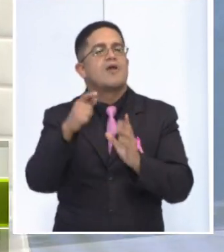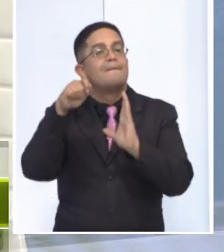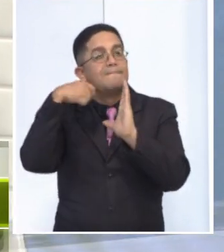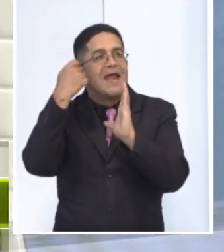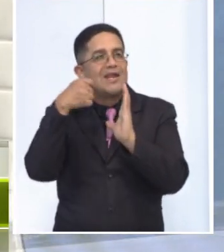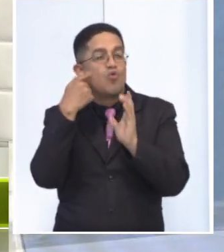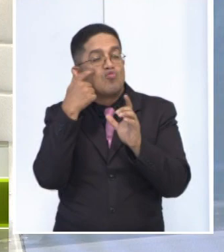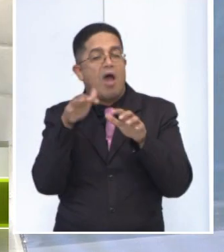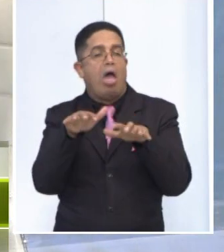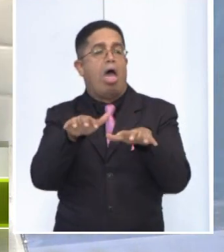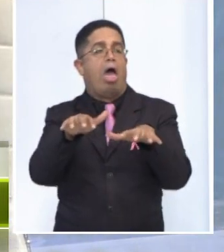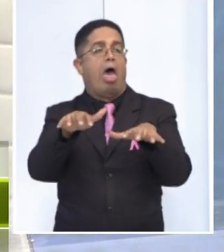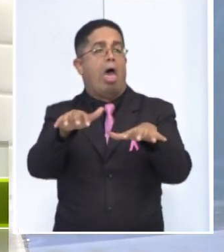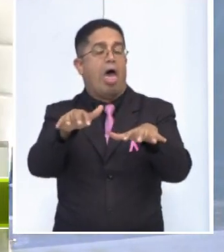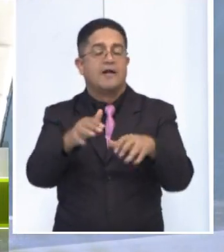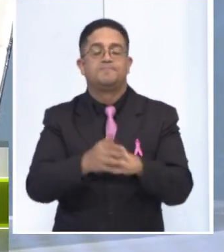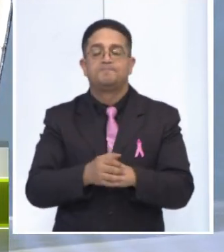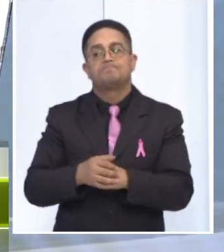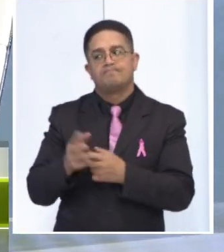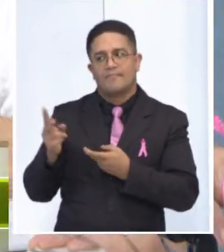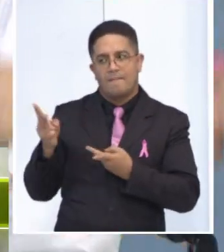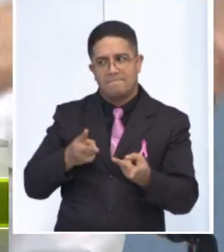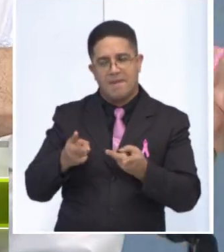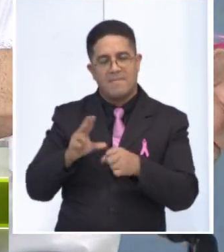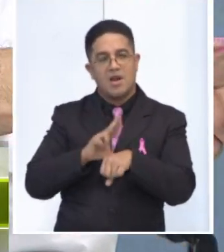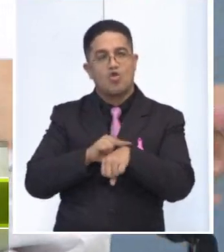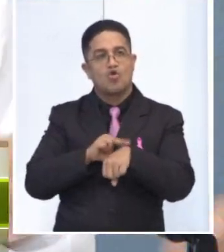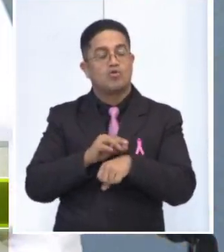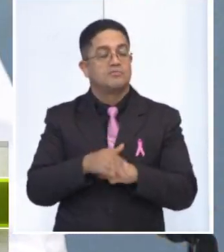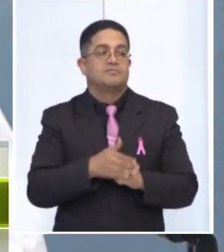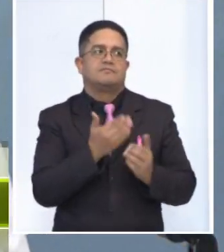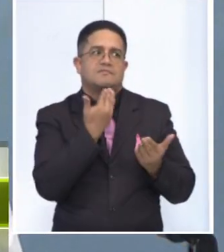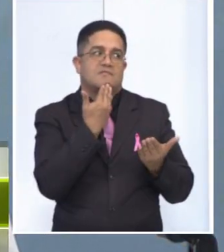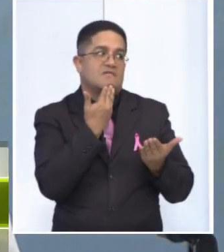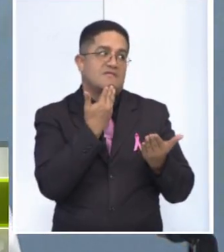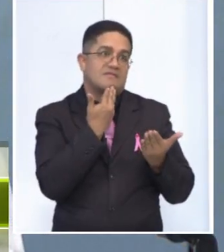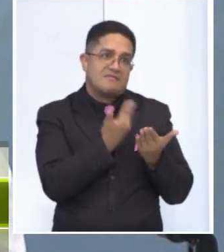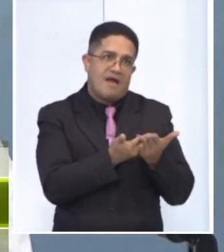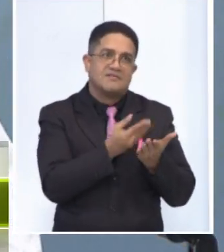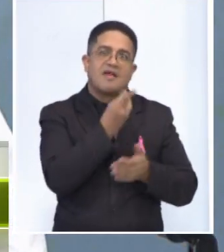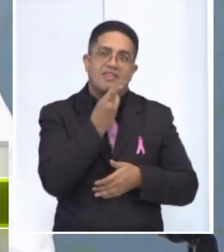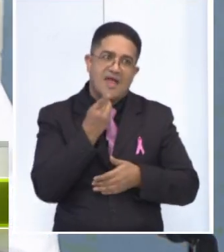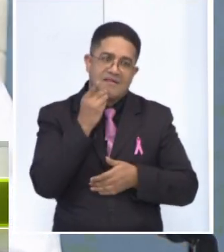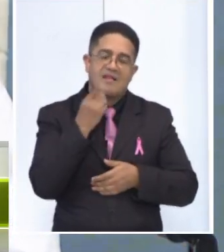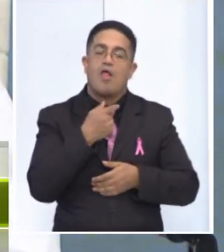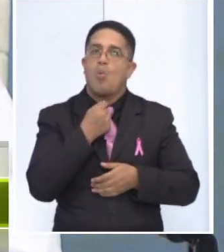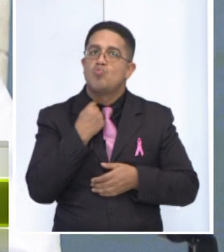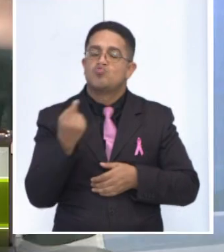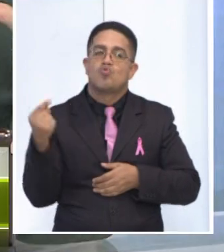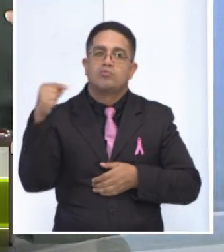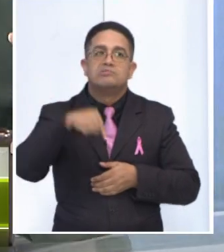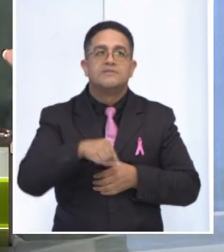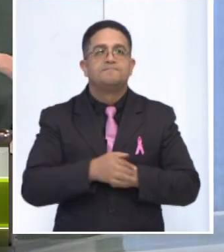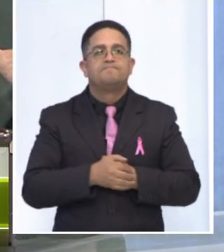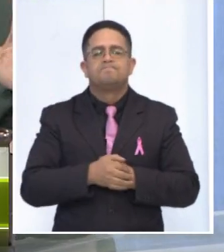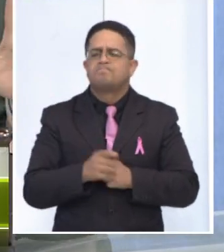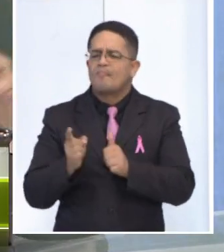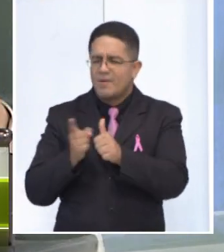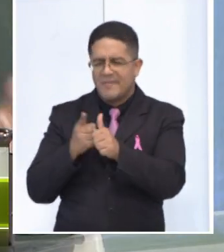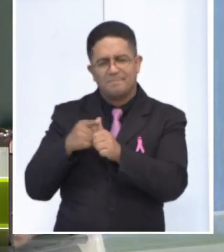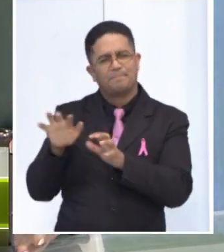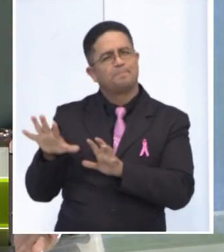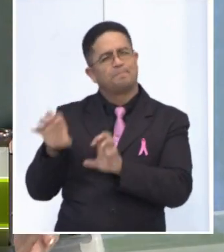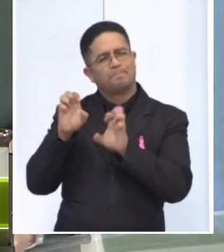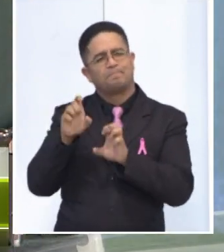un zombie. Doctor, un gusto recibirlo, bienvenido. Gracias, Daniela, de verdad que encantado de estar contigo. Primero vamos a entender qué es